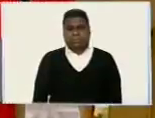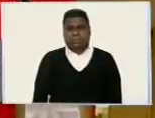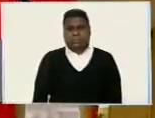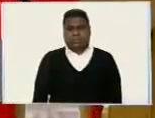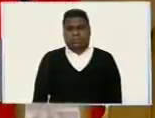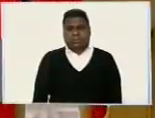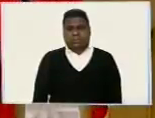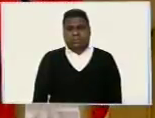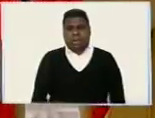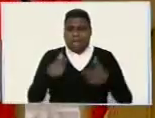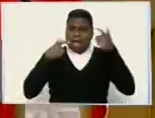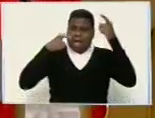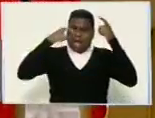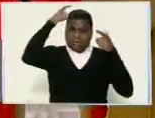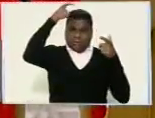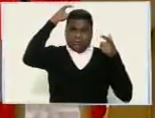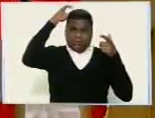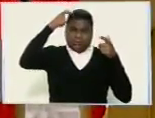a Chávez.